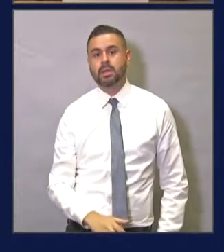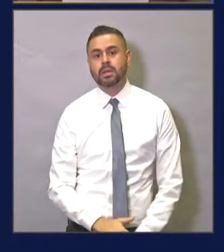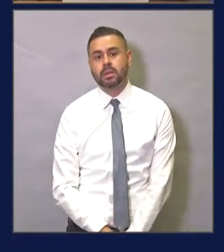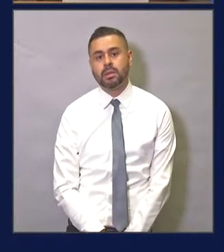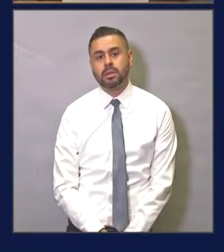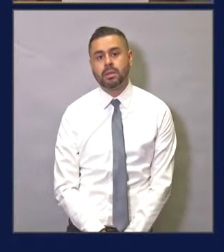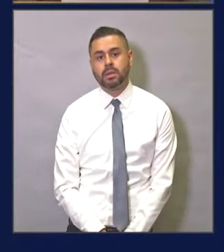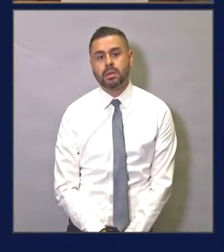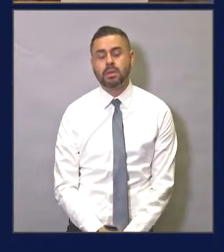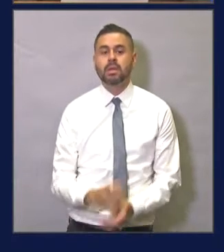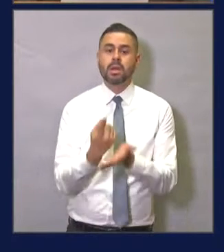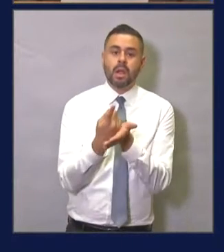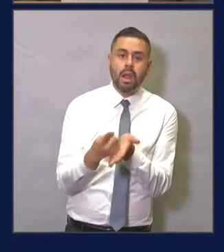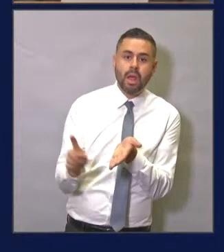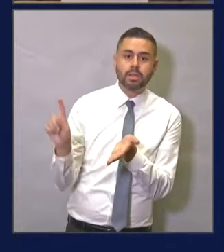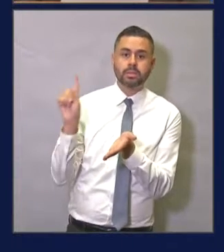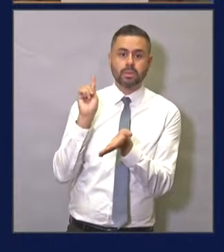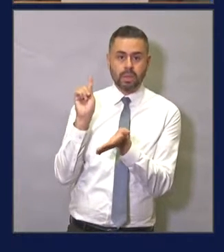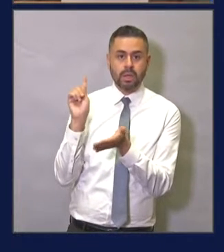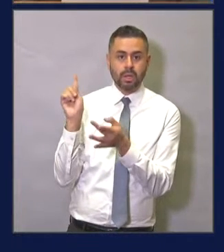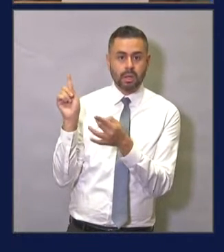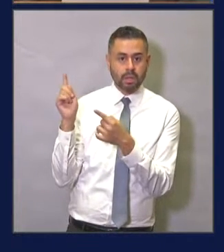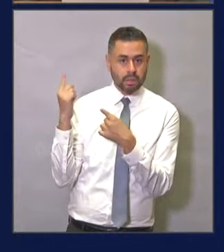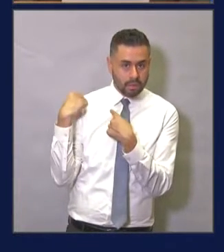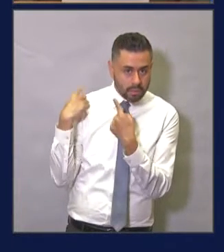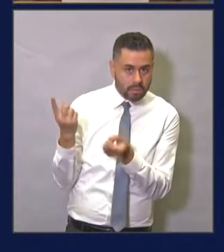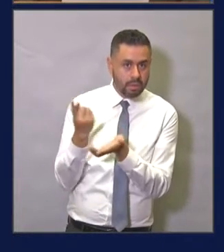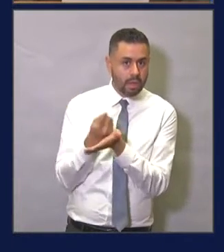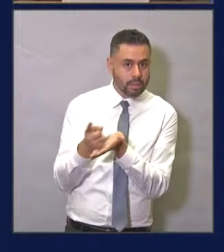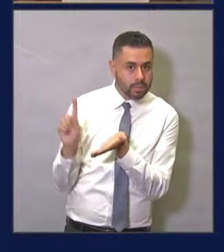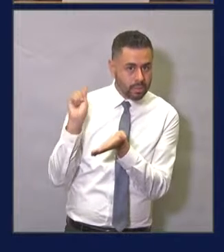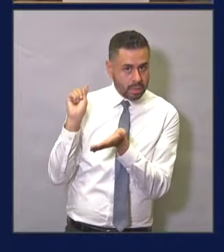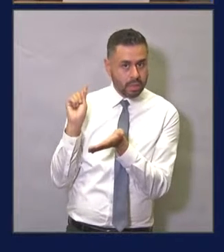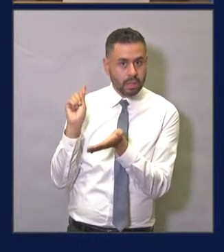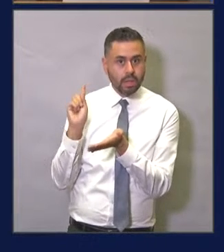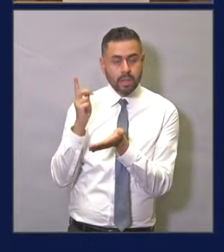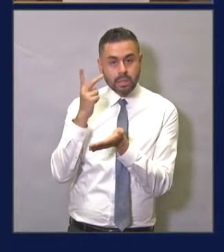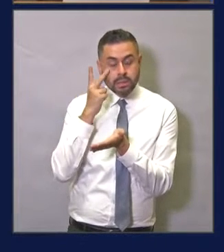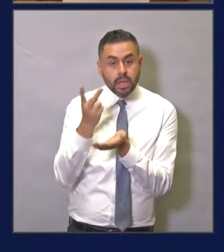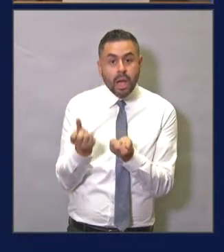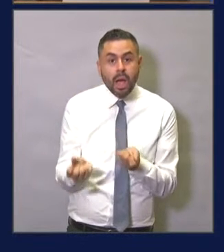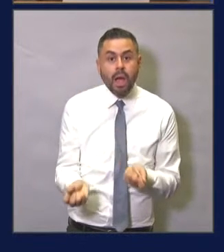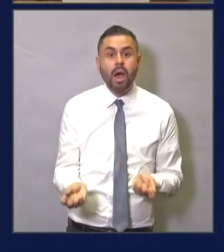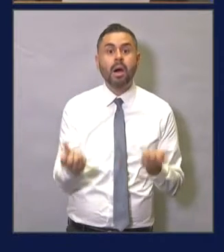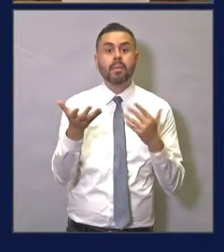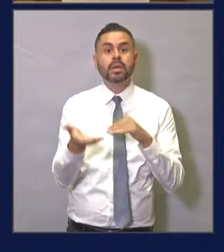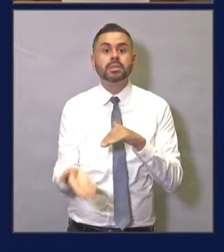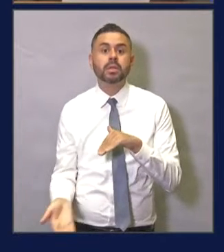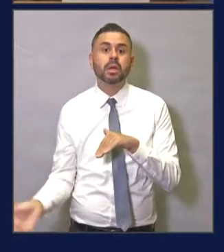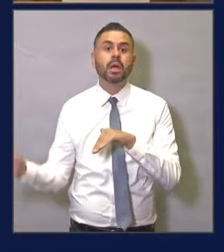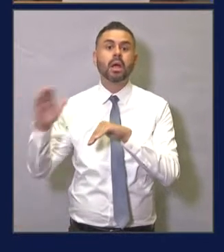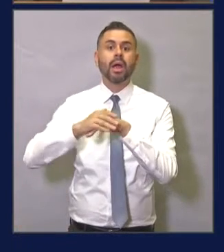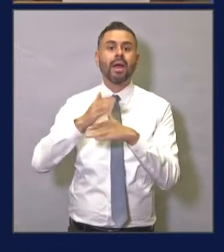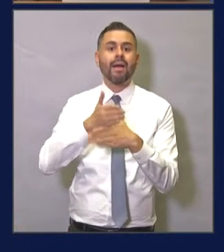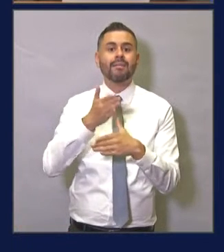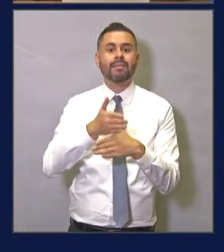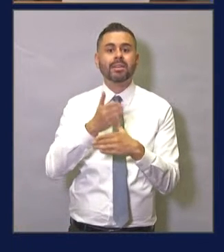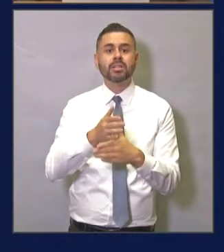última semana y media hemos visto un aumento de casos en un promedio de